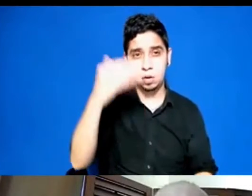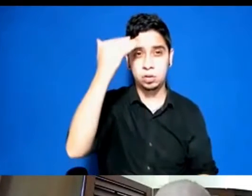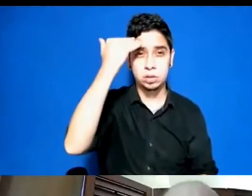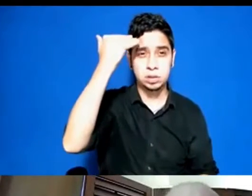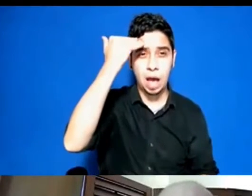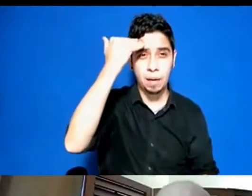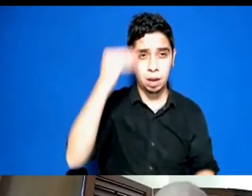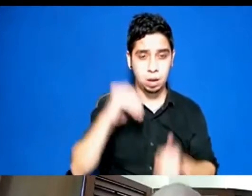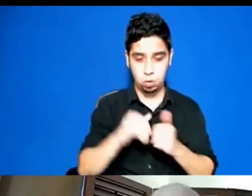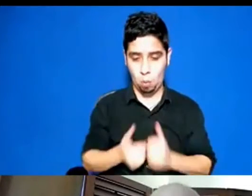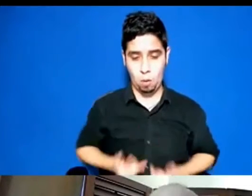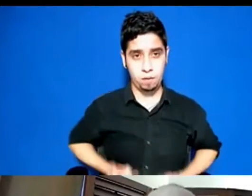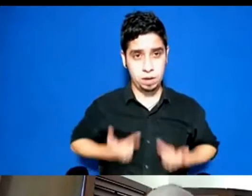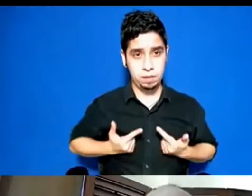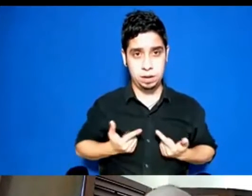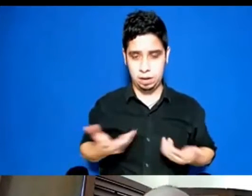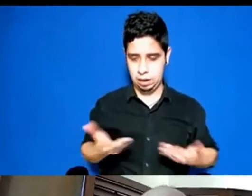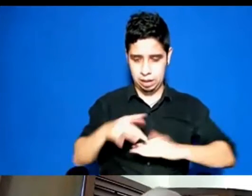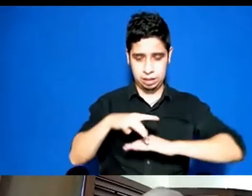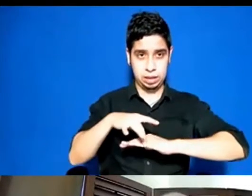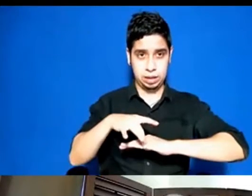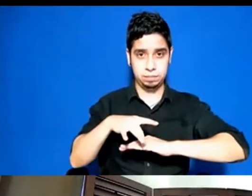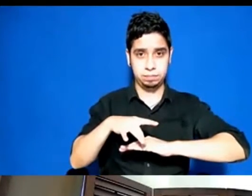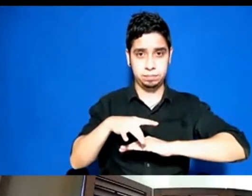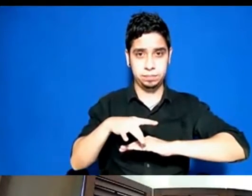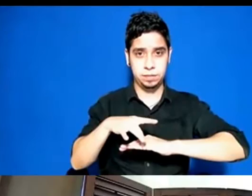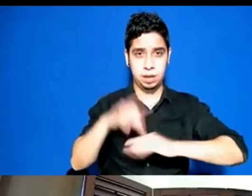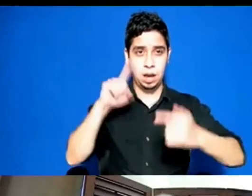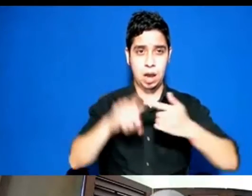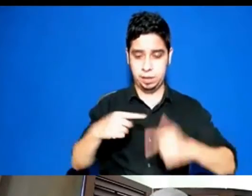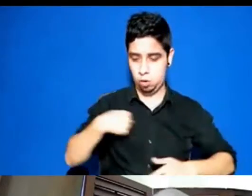algo saben de cómo vivir en esta tierra.